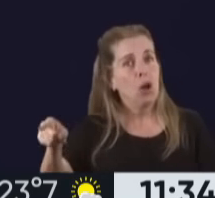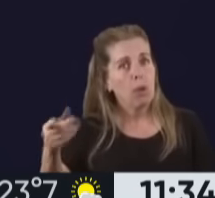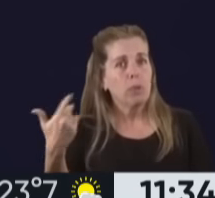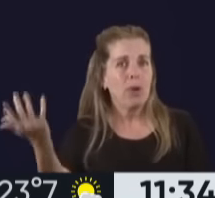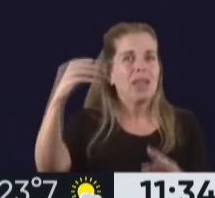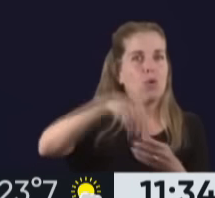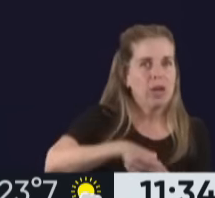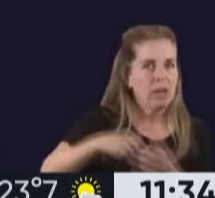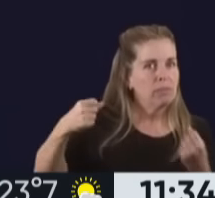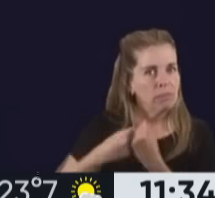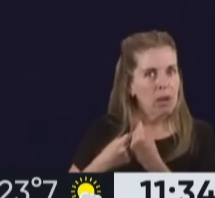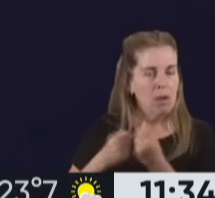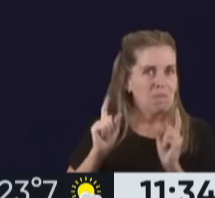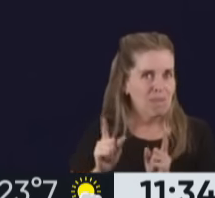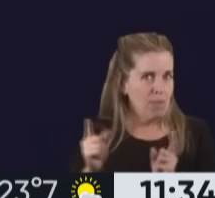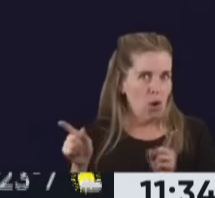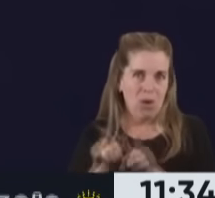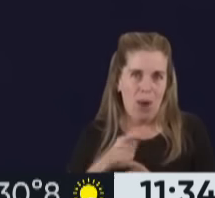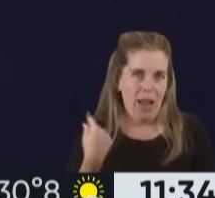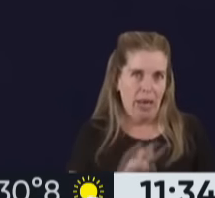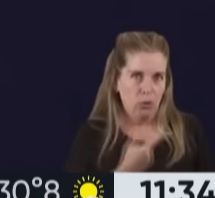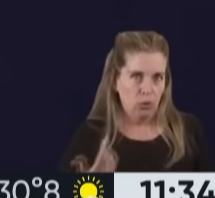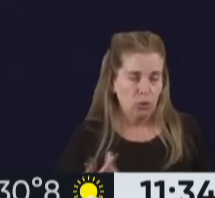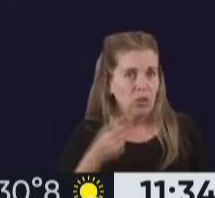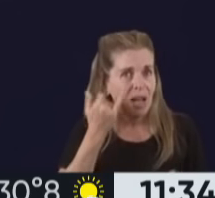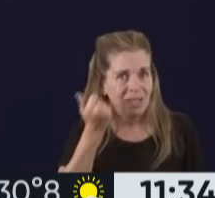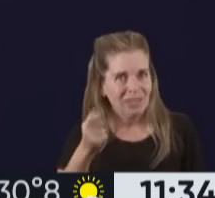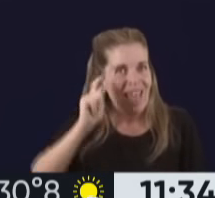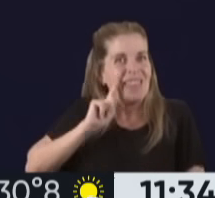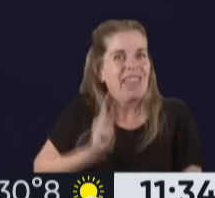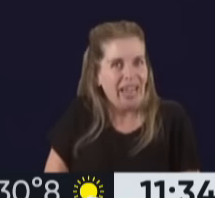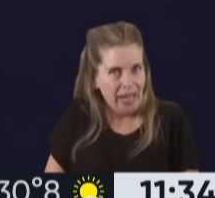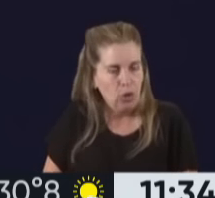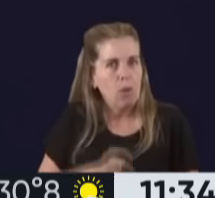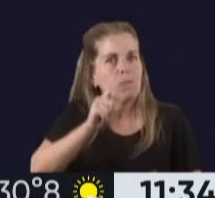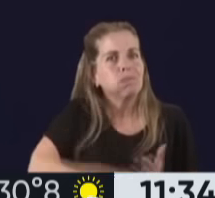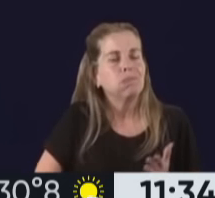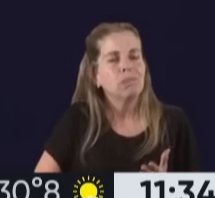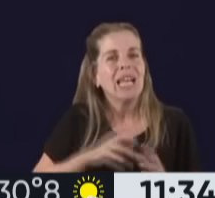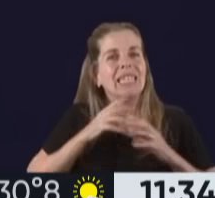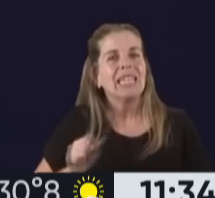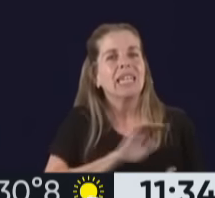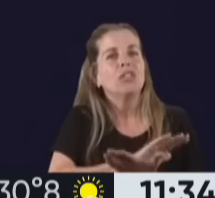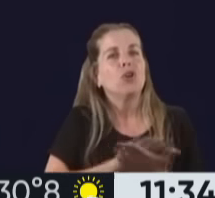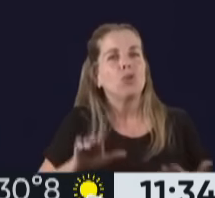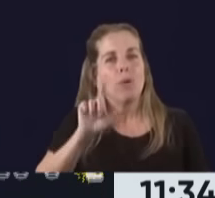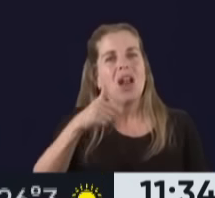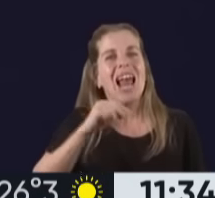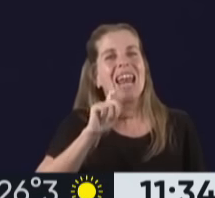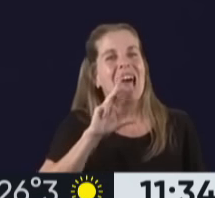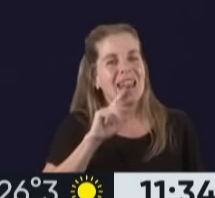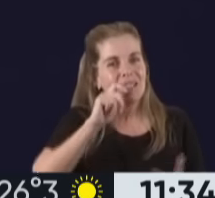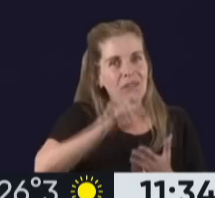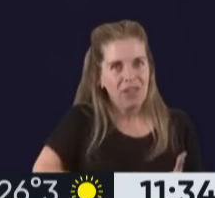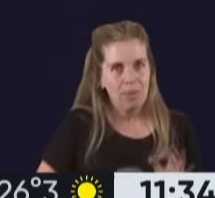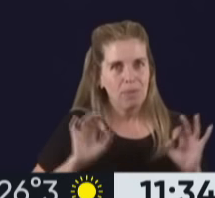Así que esto ha sido firmado, por supuesto, por el flamante secretario de Comunicación, Javier Lanari. Y